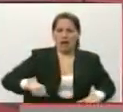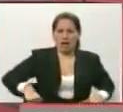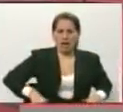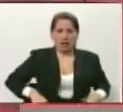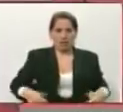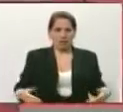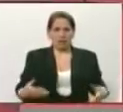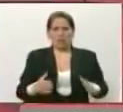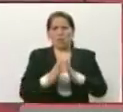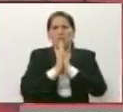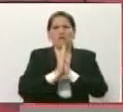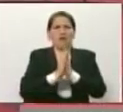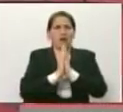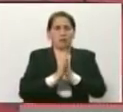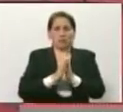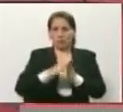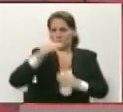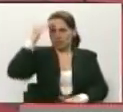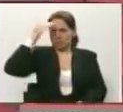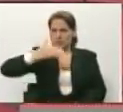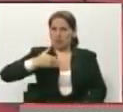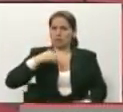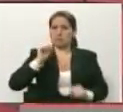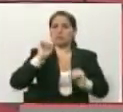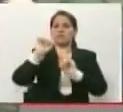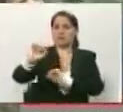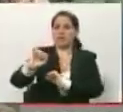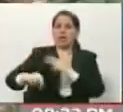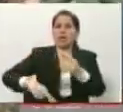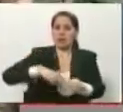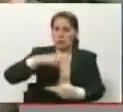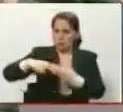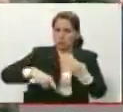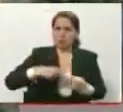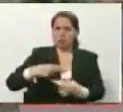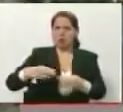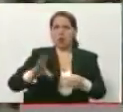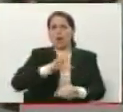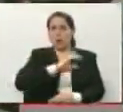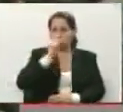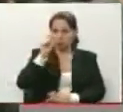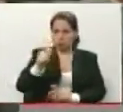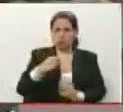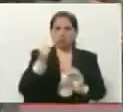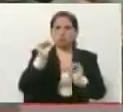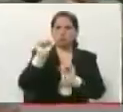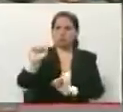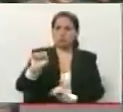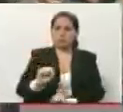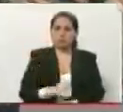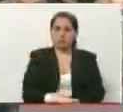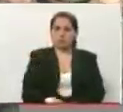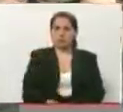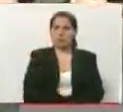les imploramos, la Fuerza Armada salió temprano a defender la revolución, a defender la constitución.